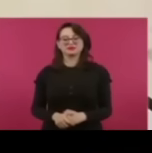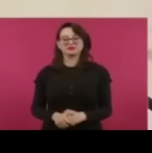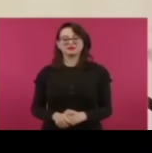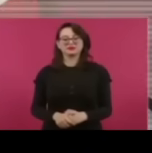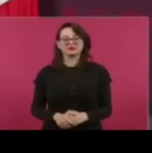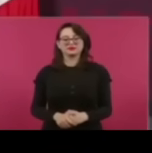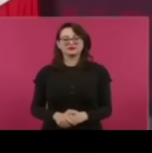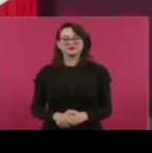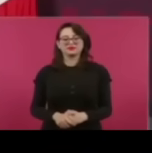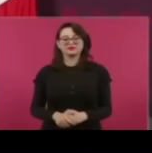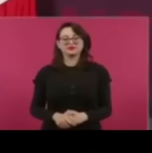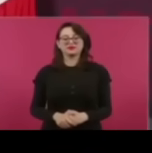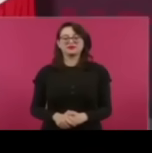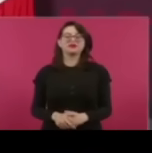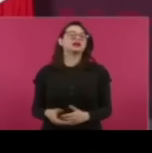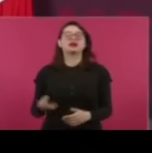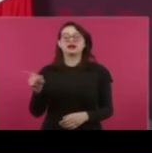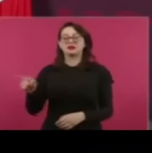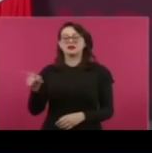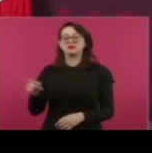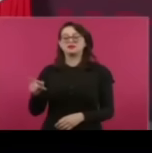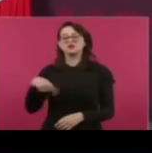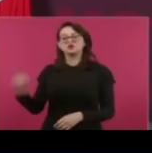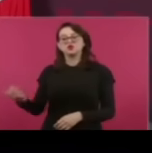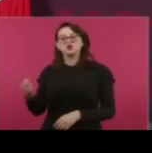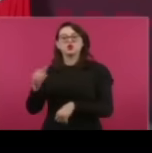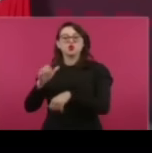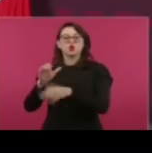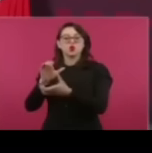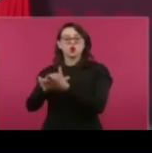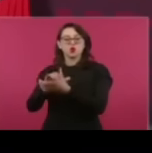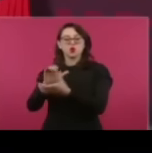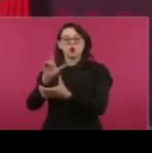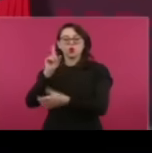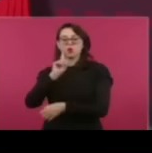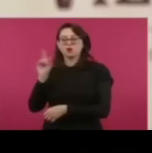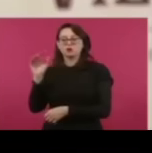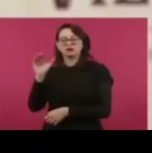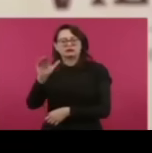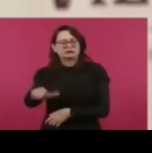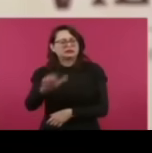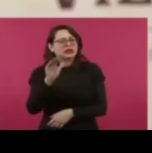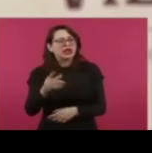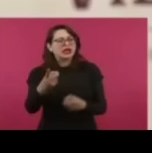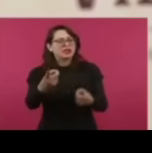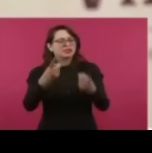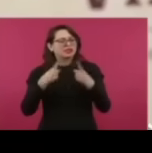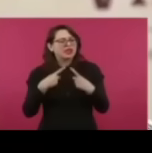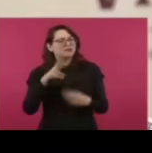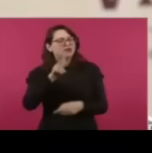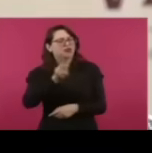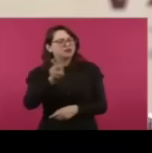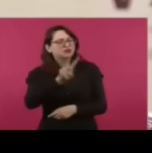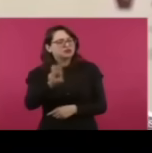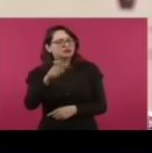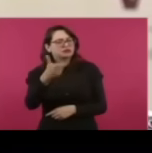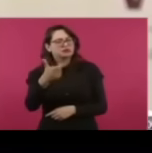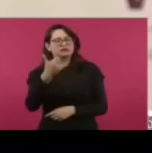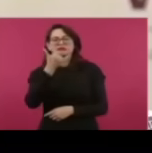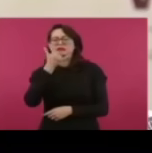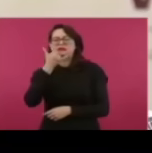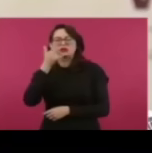Pues es evidente que si yo tengo mi celular aquí y estoy grabando y estoy hablando, se va a escuchar obviamente mi